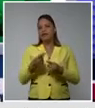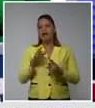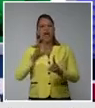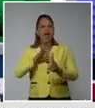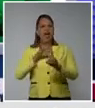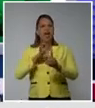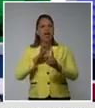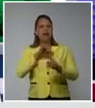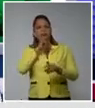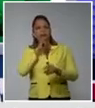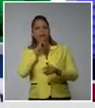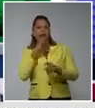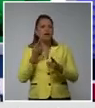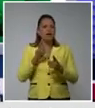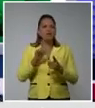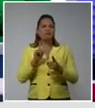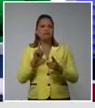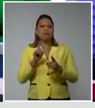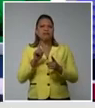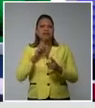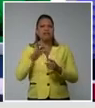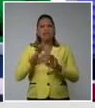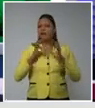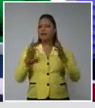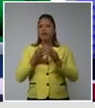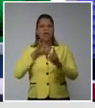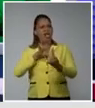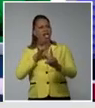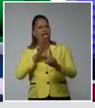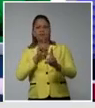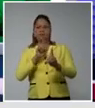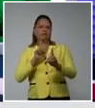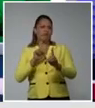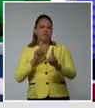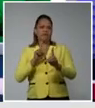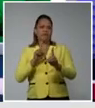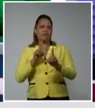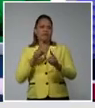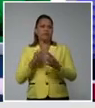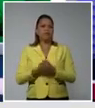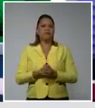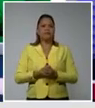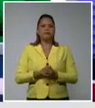las madres, que no, digo a la familia, que no regañara más,